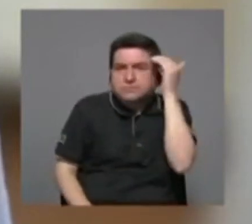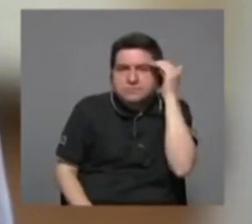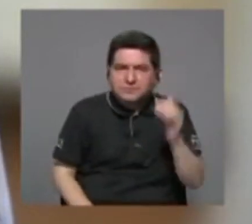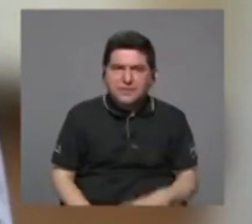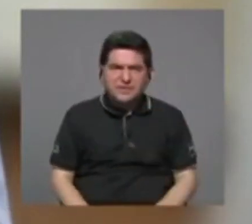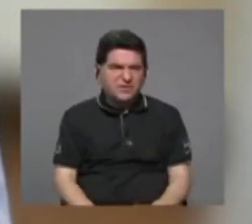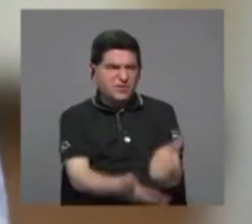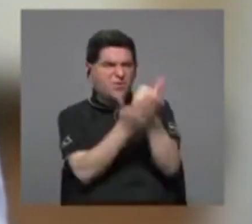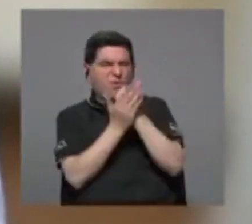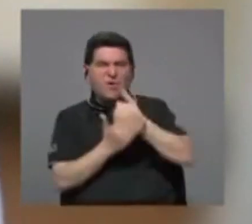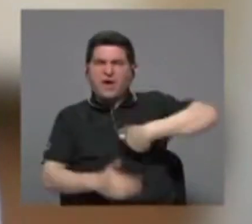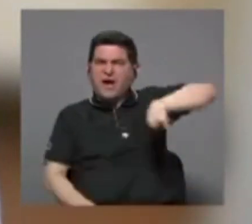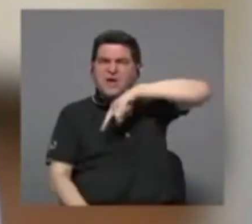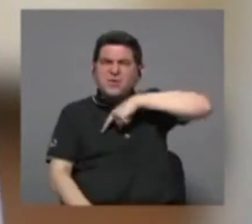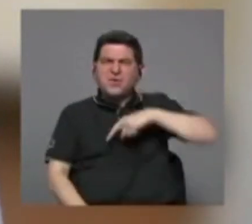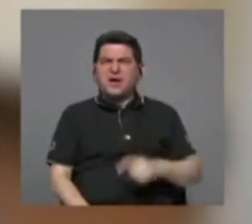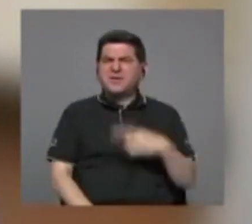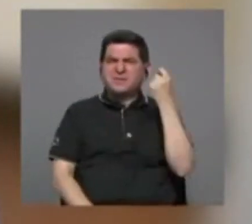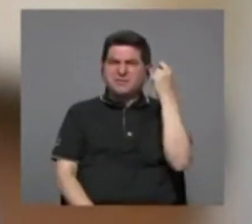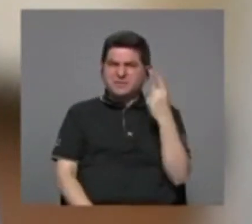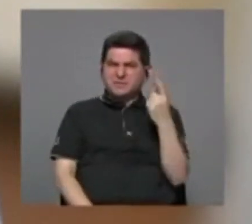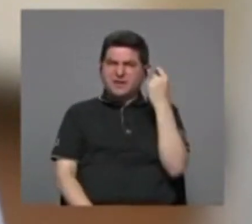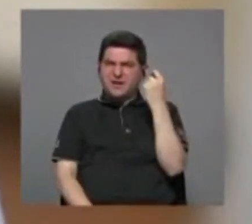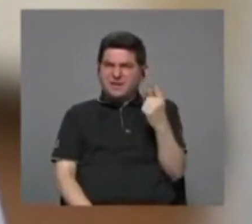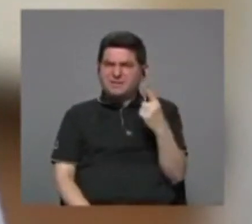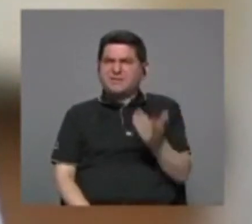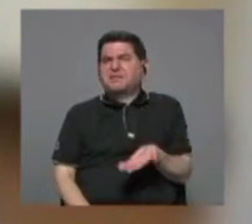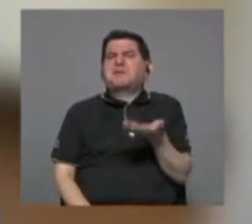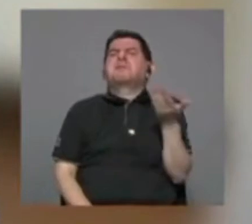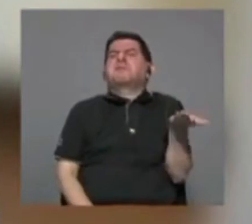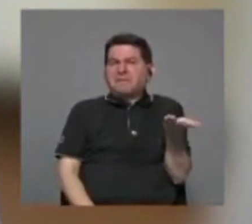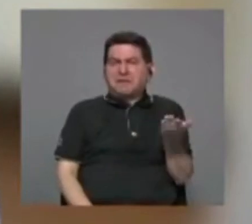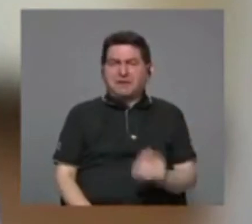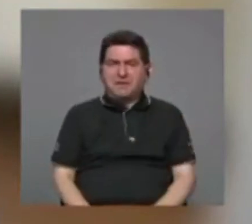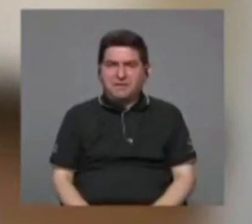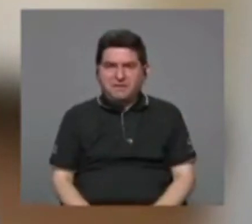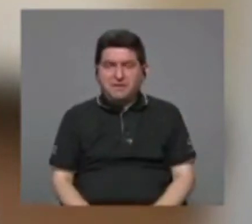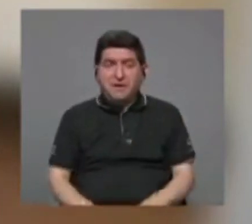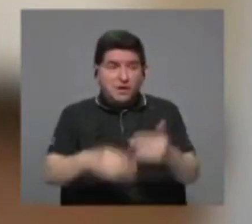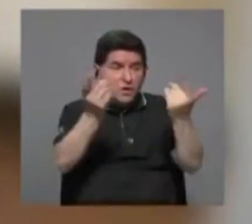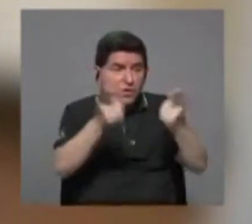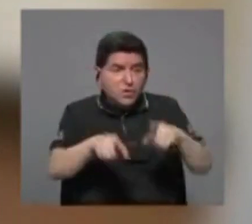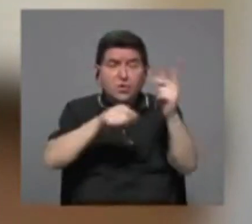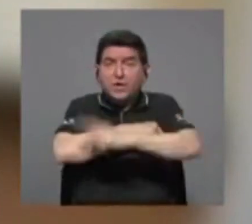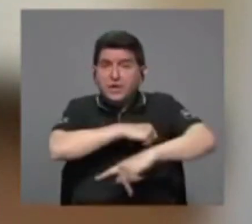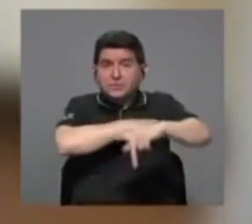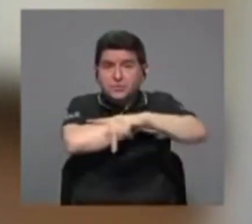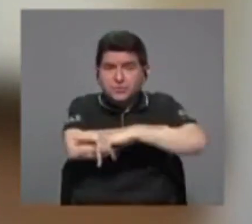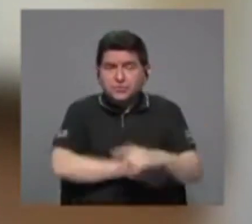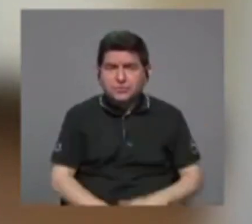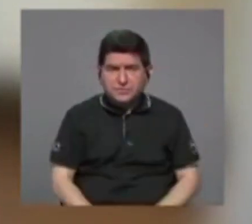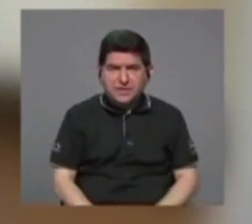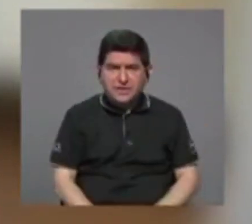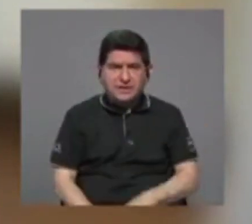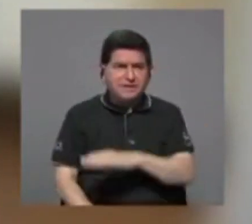nos ayuda a nosotros a entender de mejor manera lo que pasa en este país?